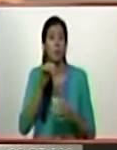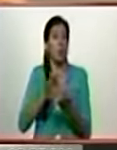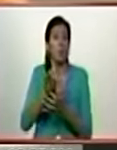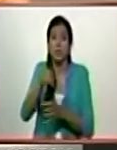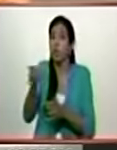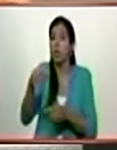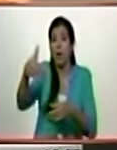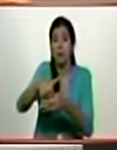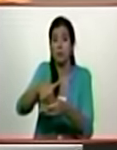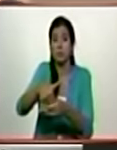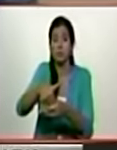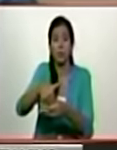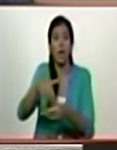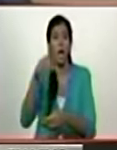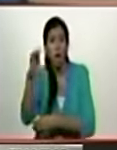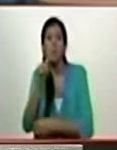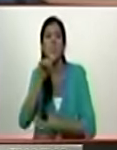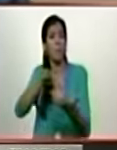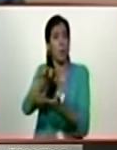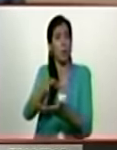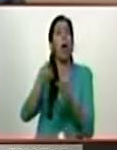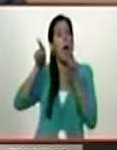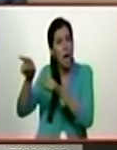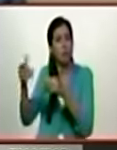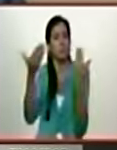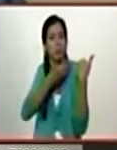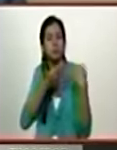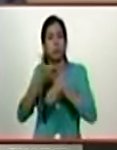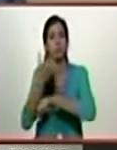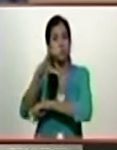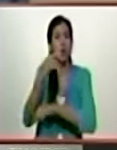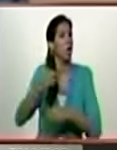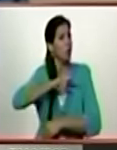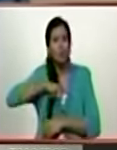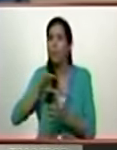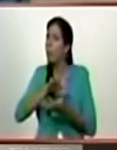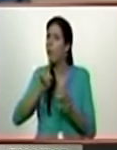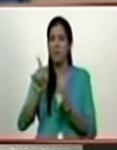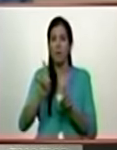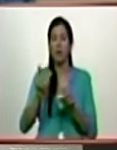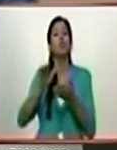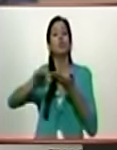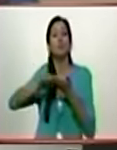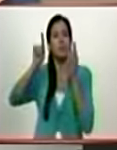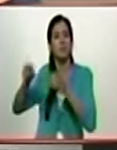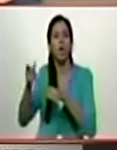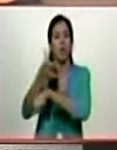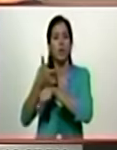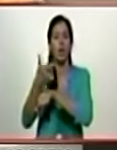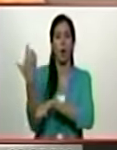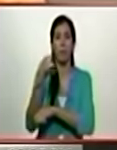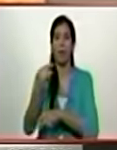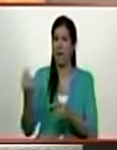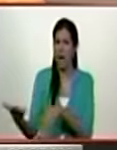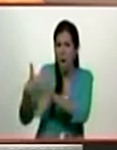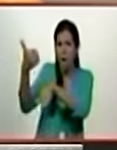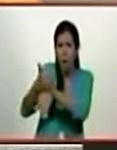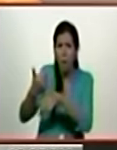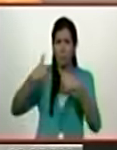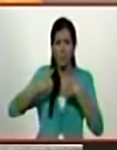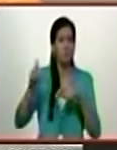Colombia? Del gobierno colombiano. Eso no es problema de nosotros. ¿Quién tiene que resolverlo? El gobierno colombiano. A nosotros no nos estén echando la culpa de